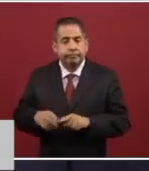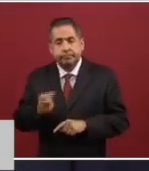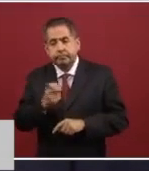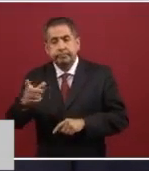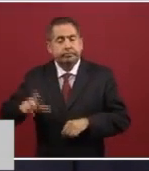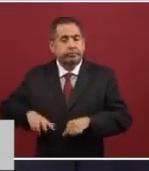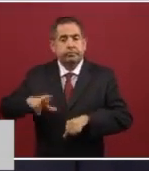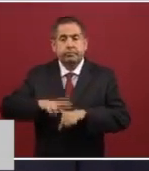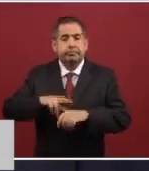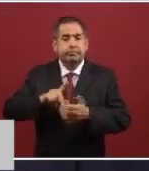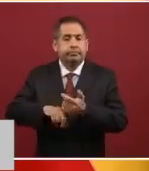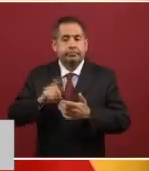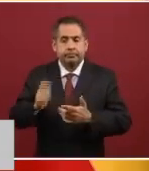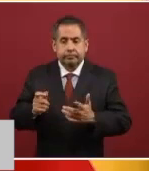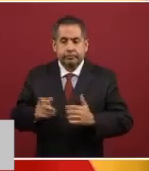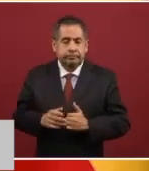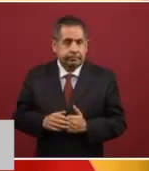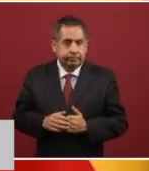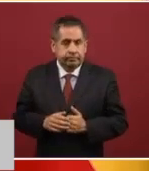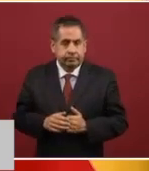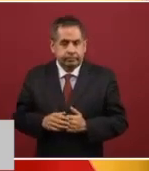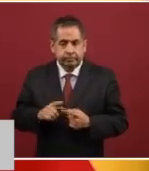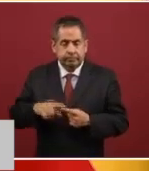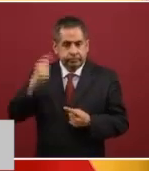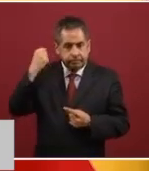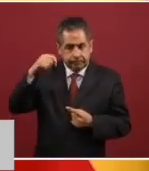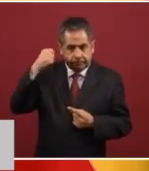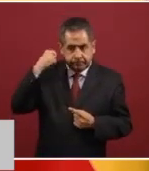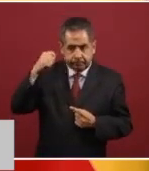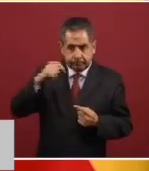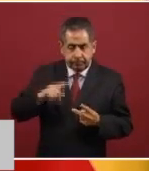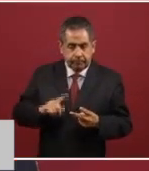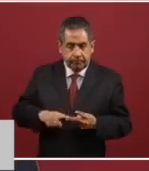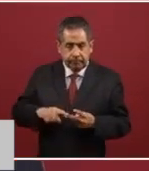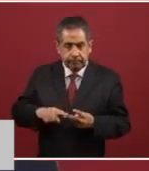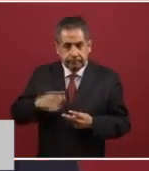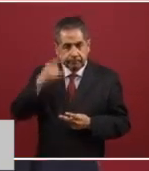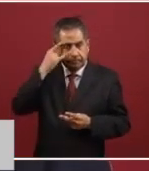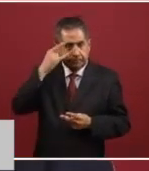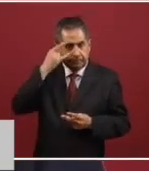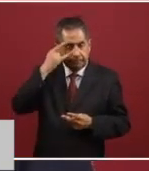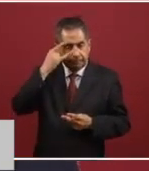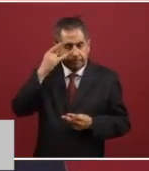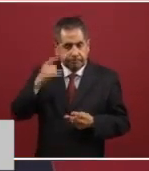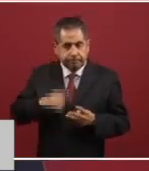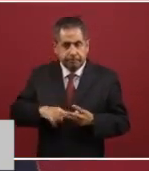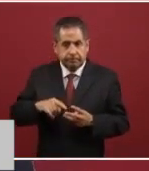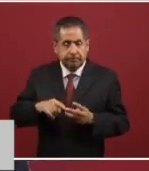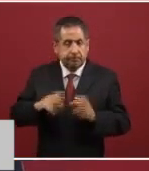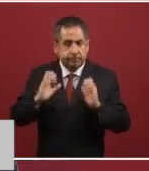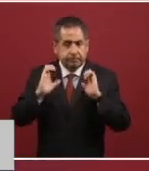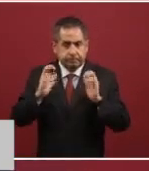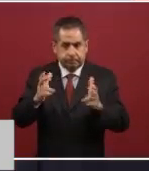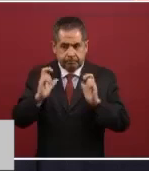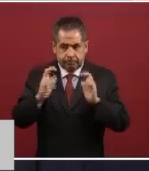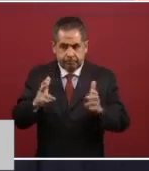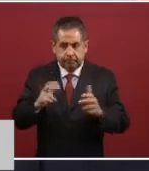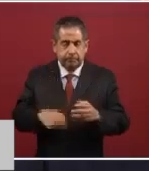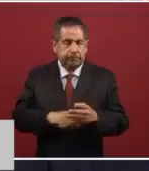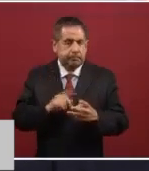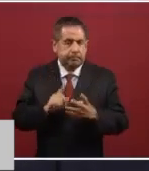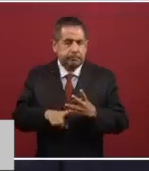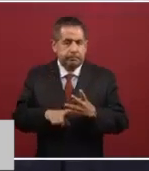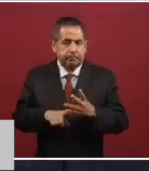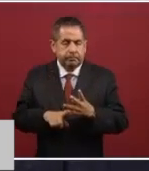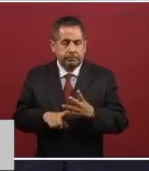presidente Andrés Manuel López Obrador tendrá una reunión con el Consejo Coordinador Empresarial y se suscribirá un documento para trabajar de manera conjunta con el